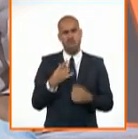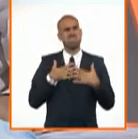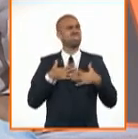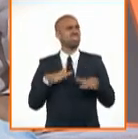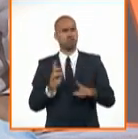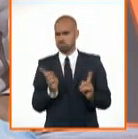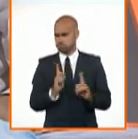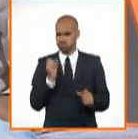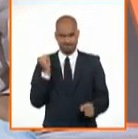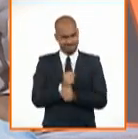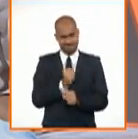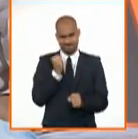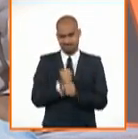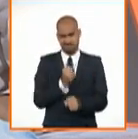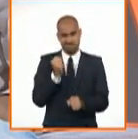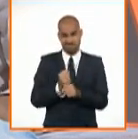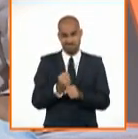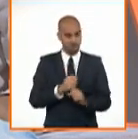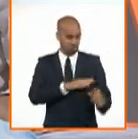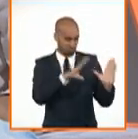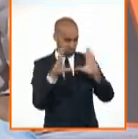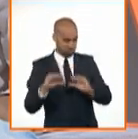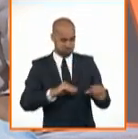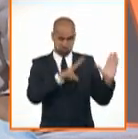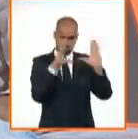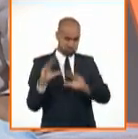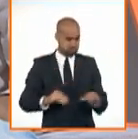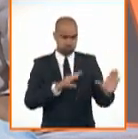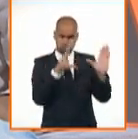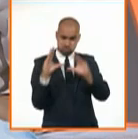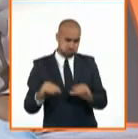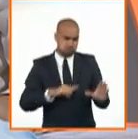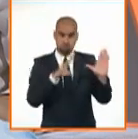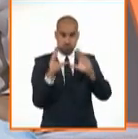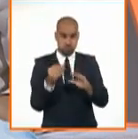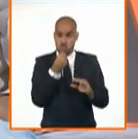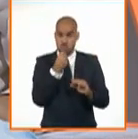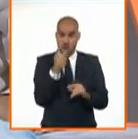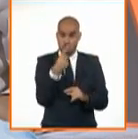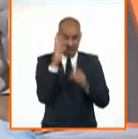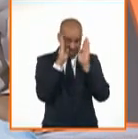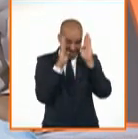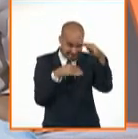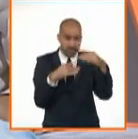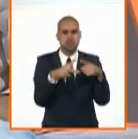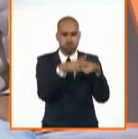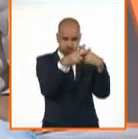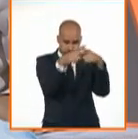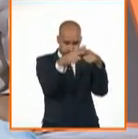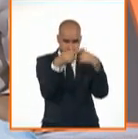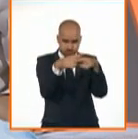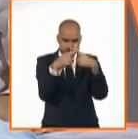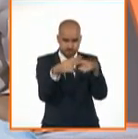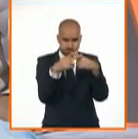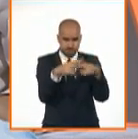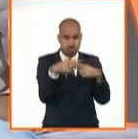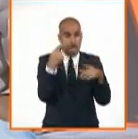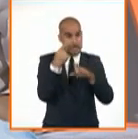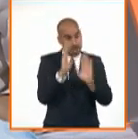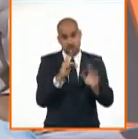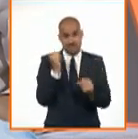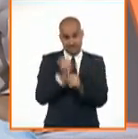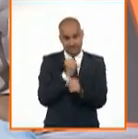intensa las 24 horas del día para solucionar cada avería y también en los mantenimientos que están programados se trabaja de una manera